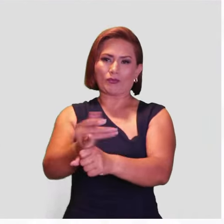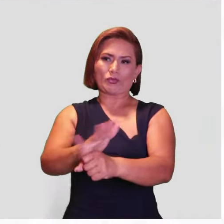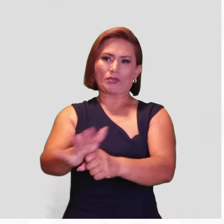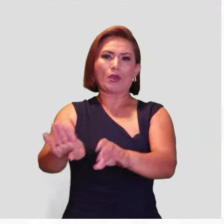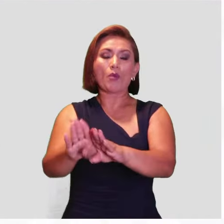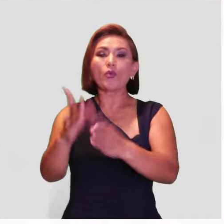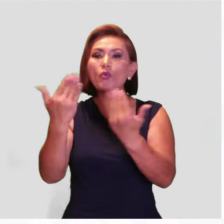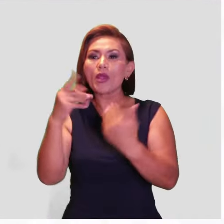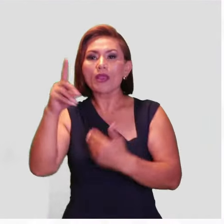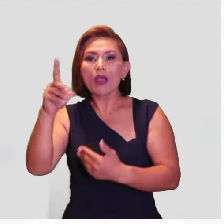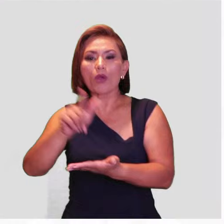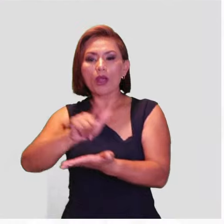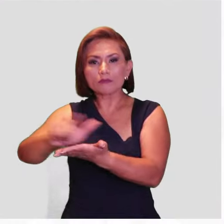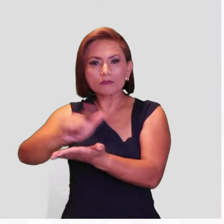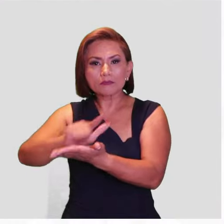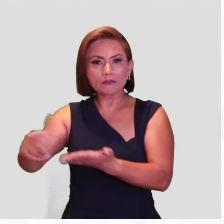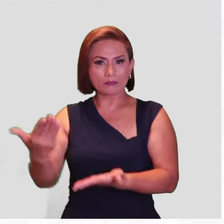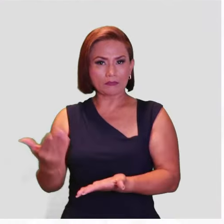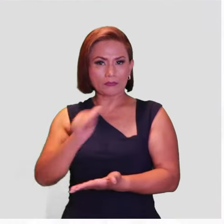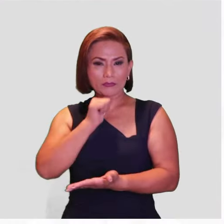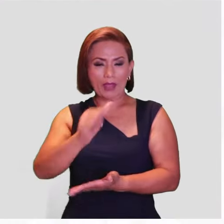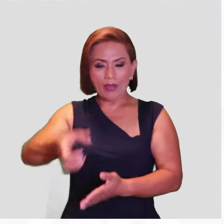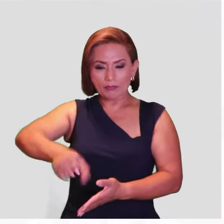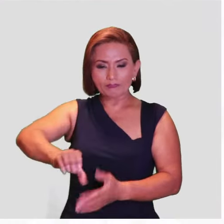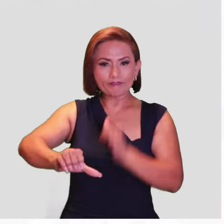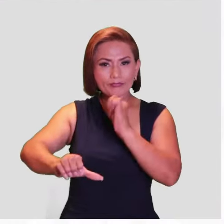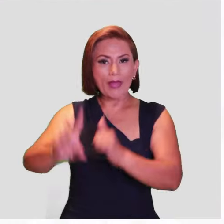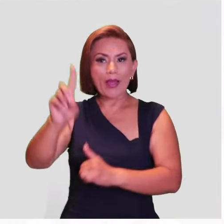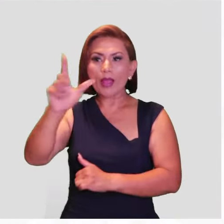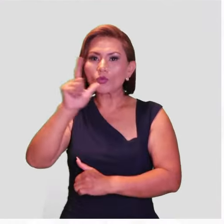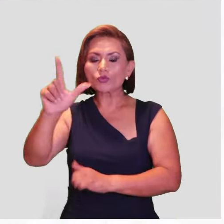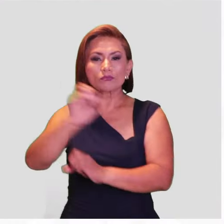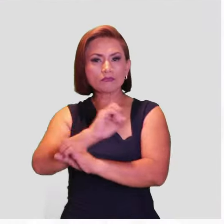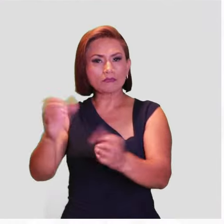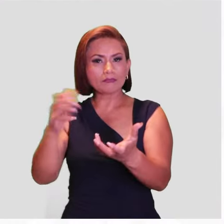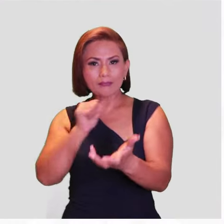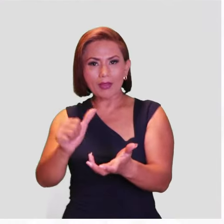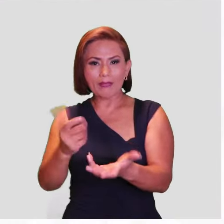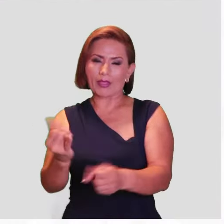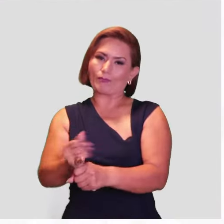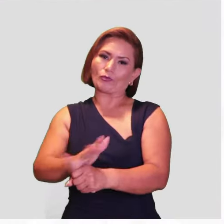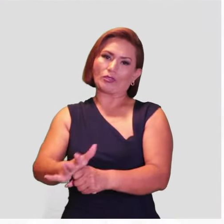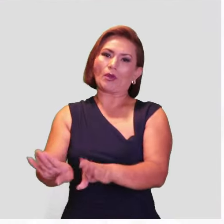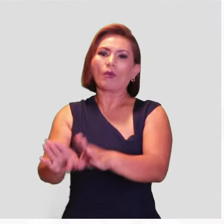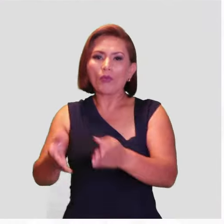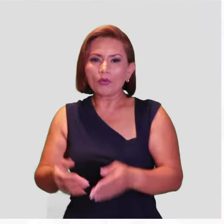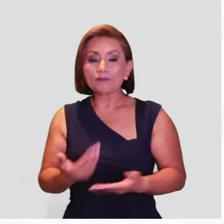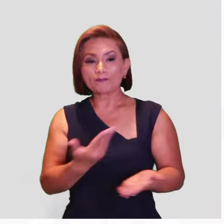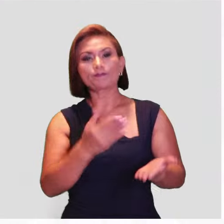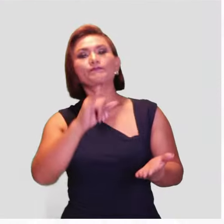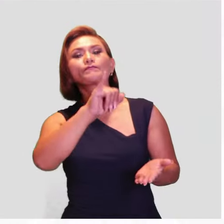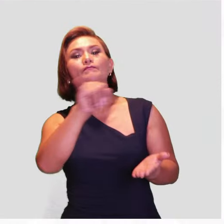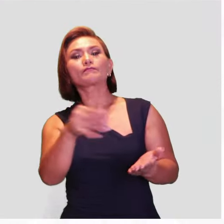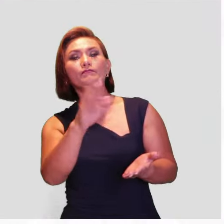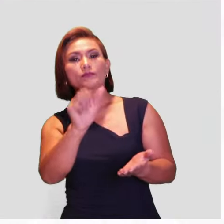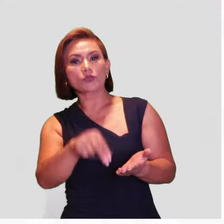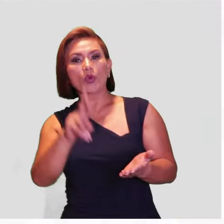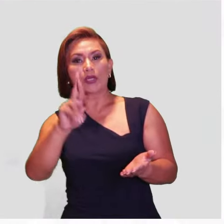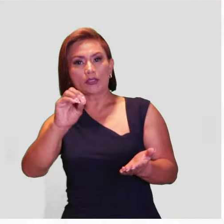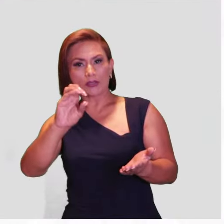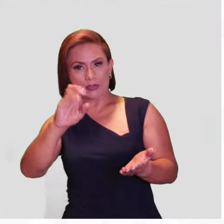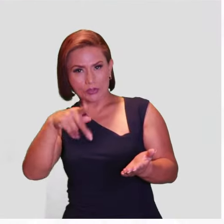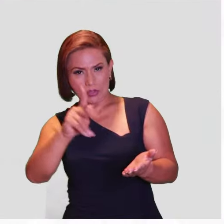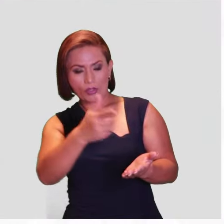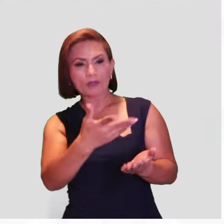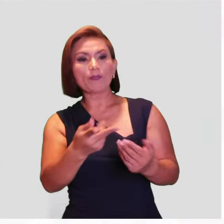Anaya por el PRD. Y el candidato Juan Roch de Querétaro Seguro, le hacemos el apunte, candidato. Cuenta usted con 2 segundos de